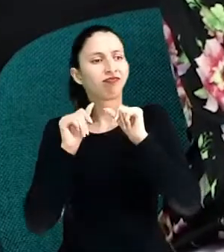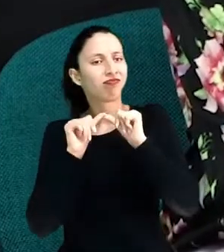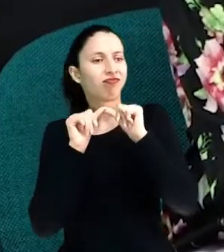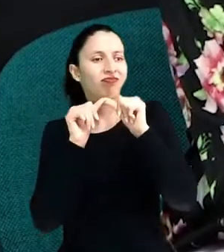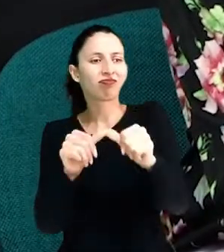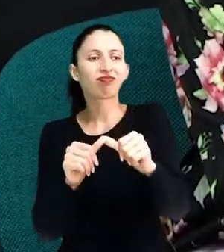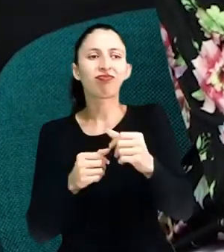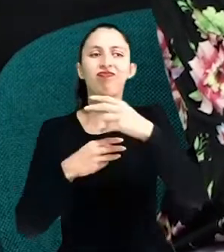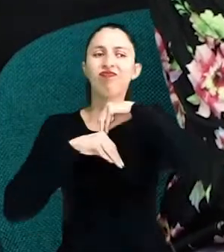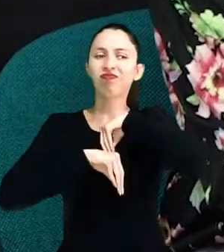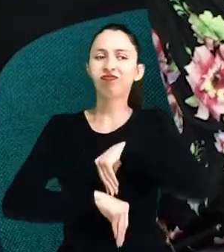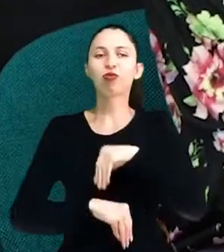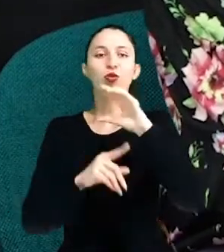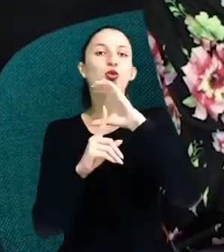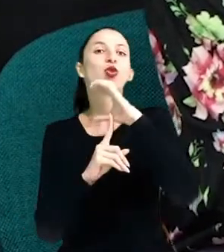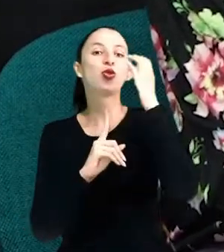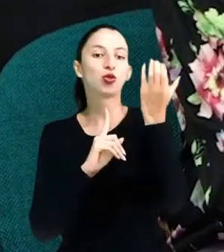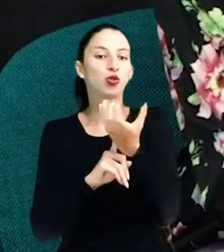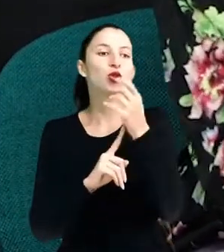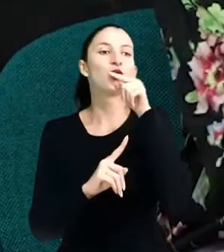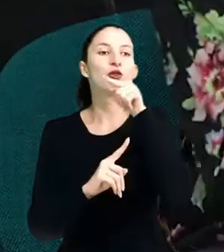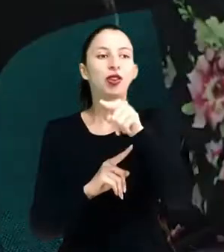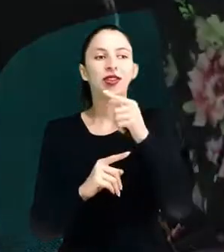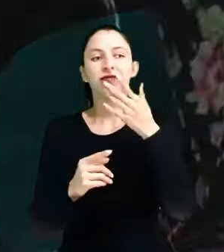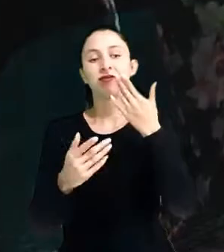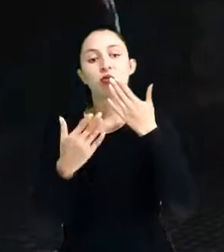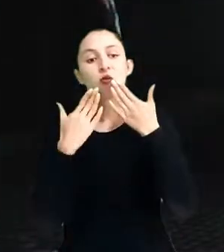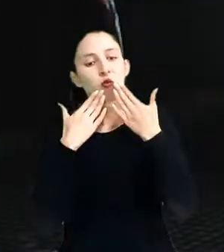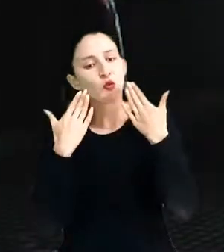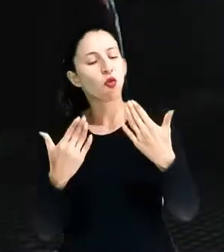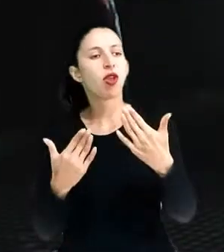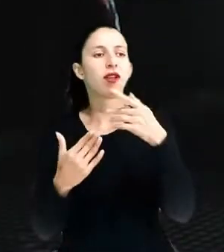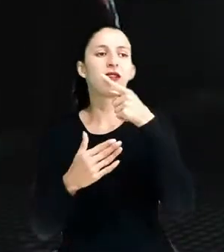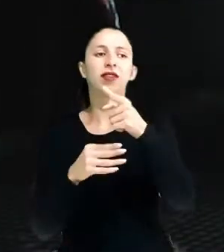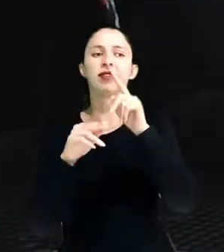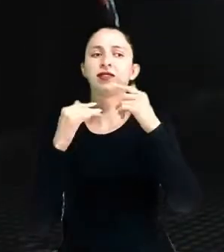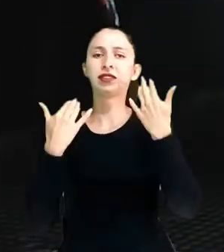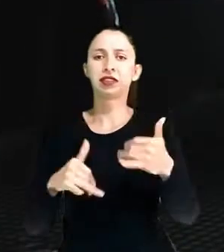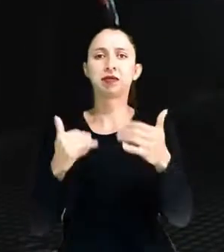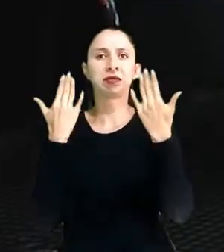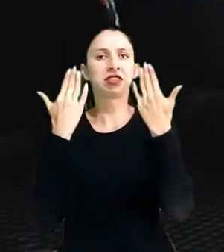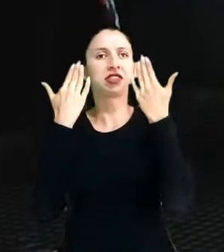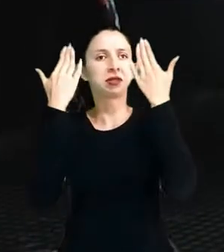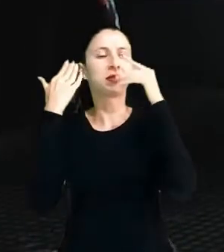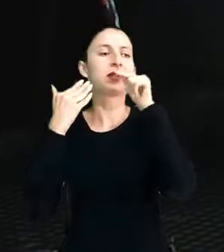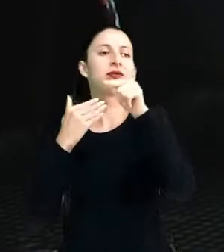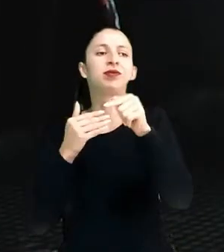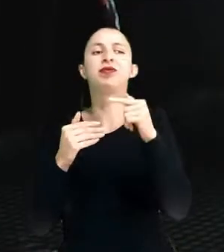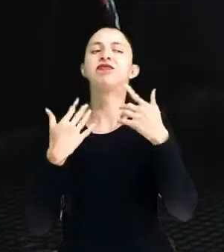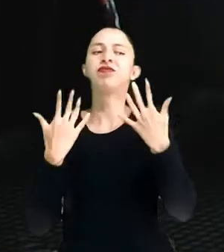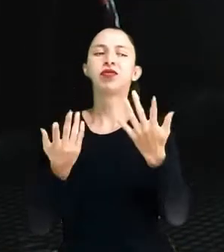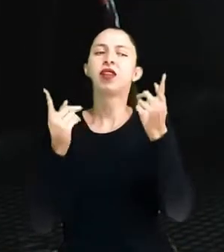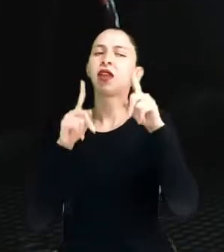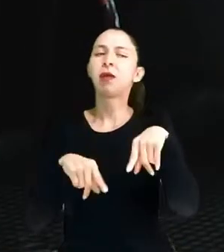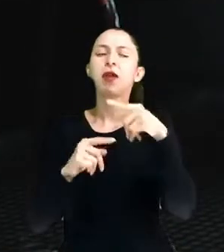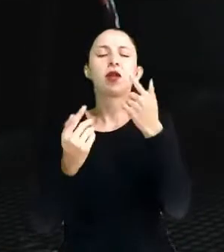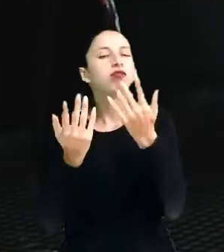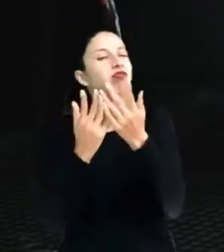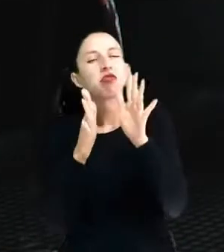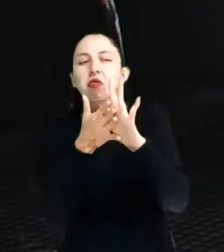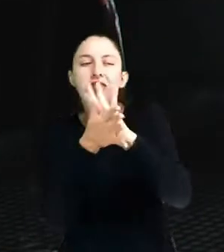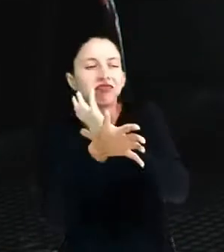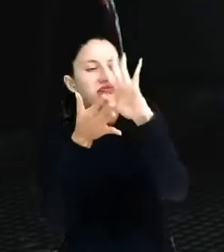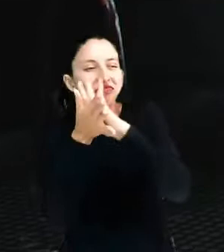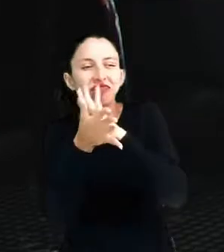todo con esta cultura, como lo decíamos. Entonces, qué bueno reconocerla, qué bueno exaltar esa labor y, por supuesto, que nos